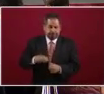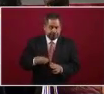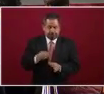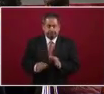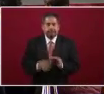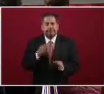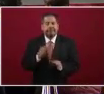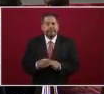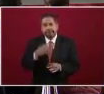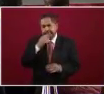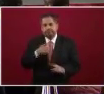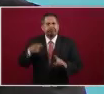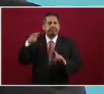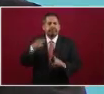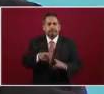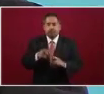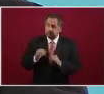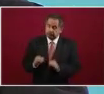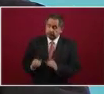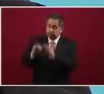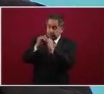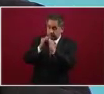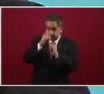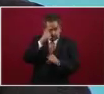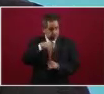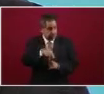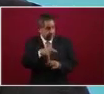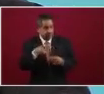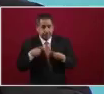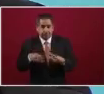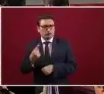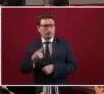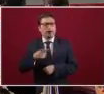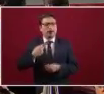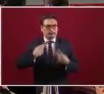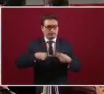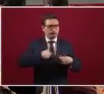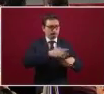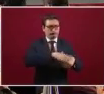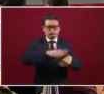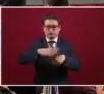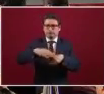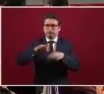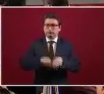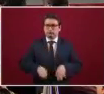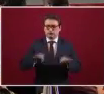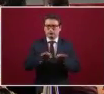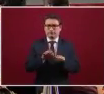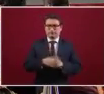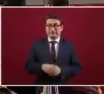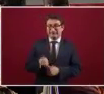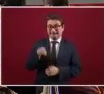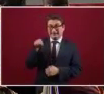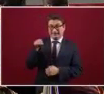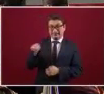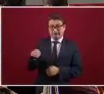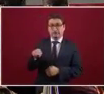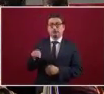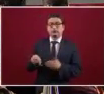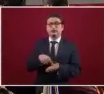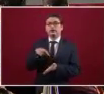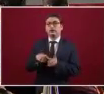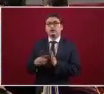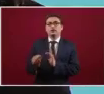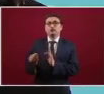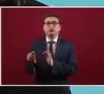función principal del instituto de devolverle al pueblo lo robado. Tenemos ahí la cercanía de